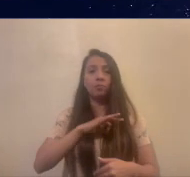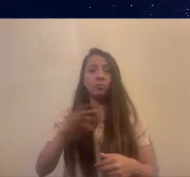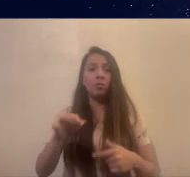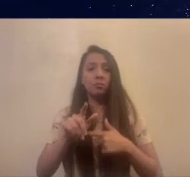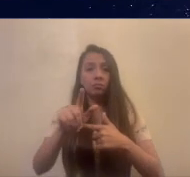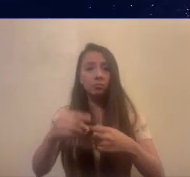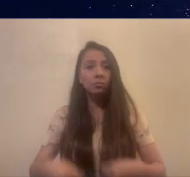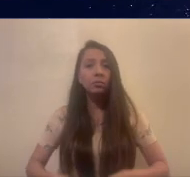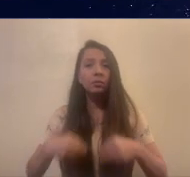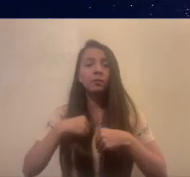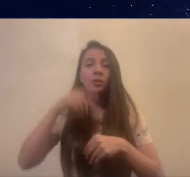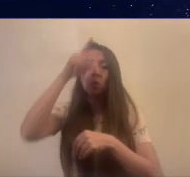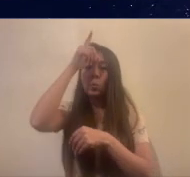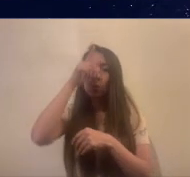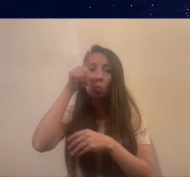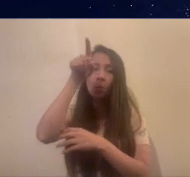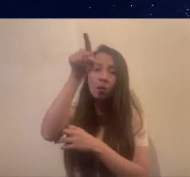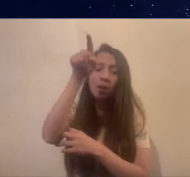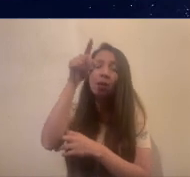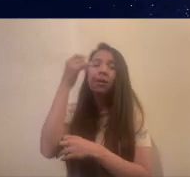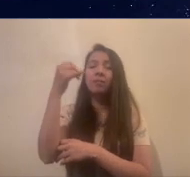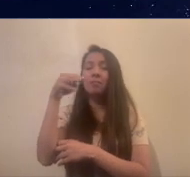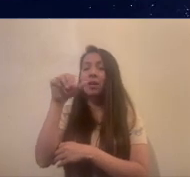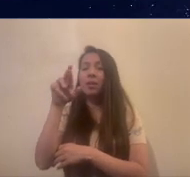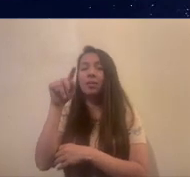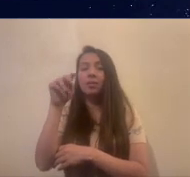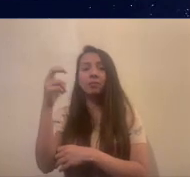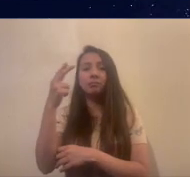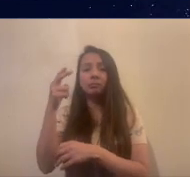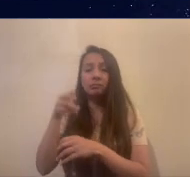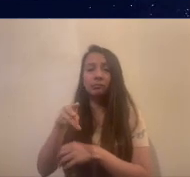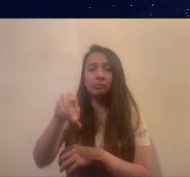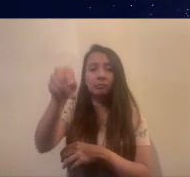desarrollar cultivos en la superficie de la Luna y Marte.